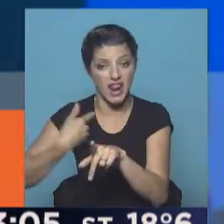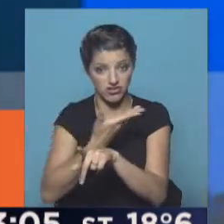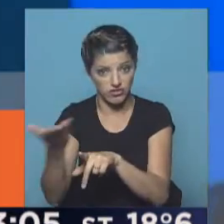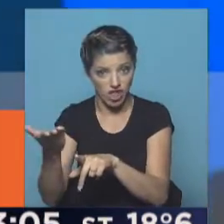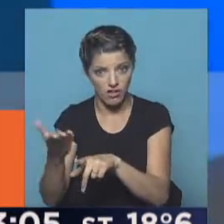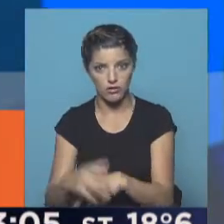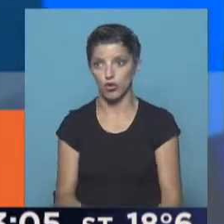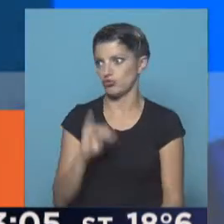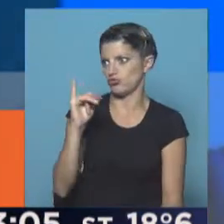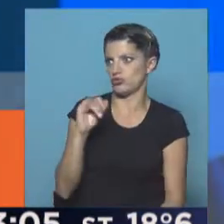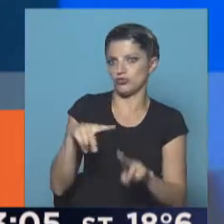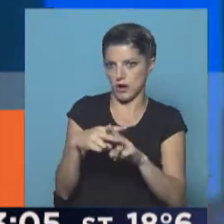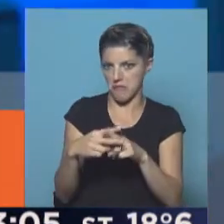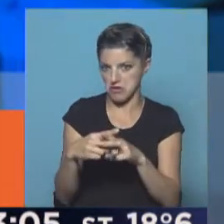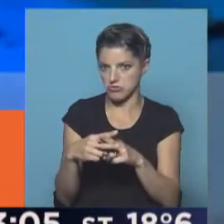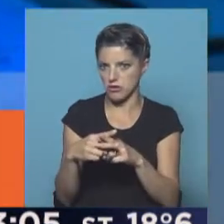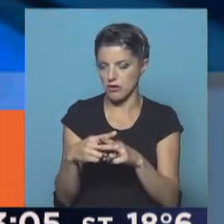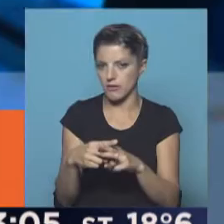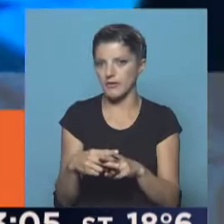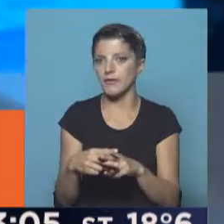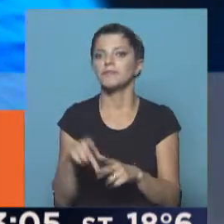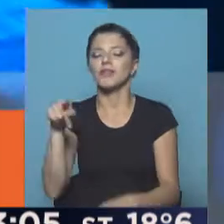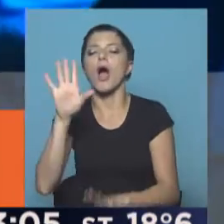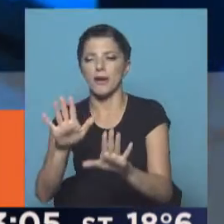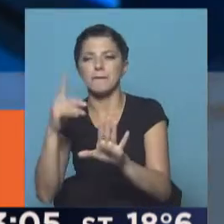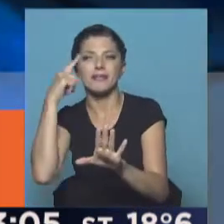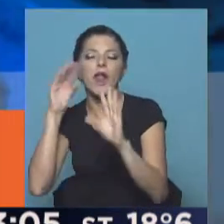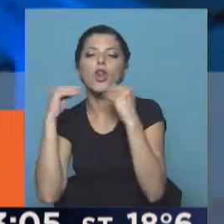primer lugar diría que a este tipo de herramientas no hay que juzgarla por los resultados.